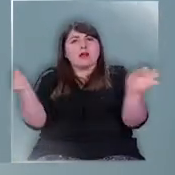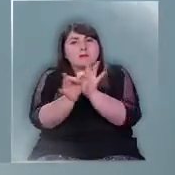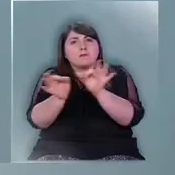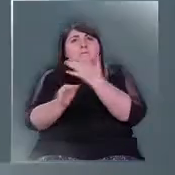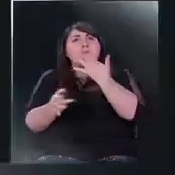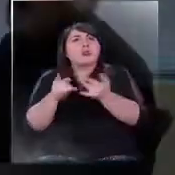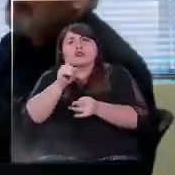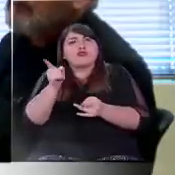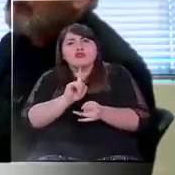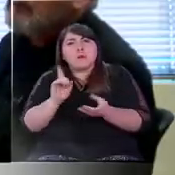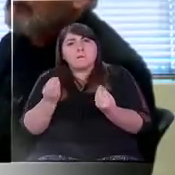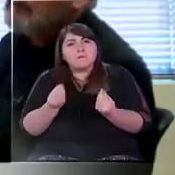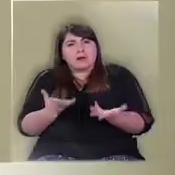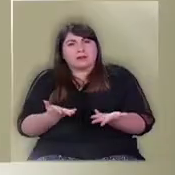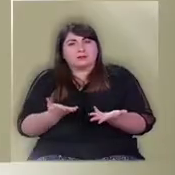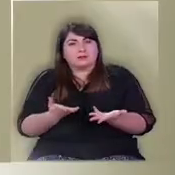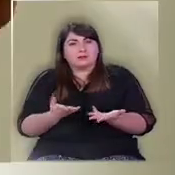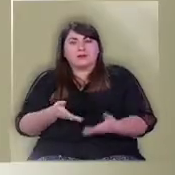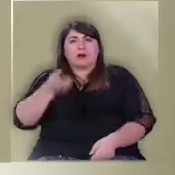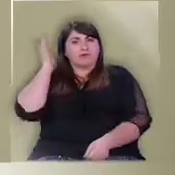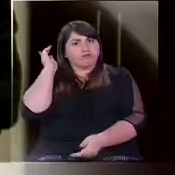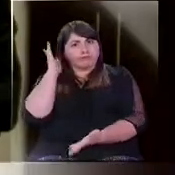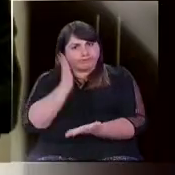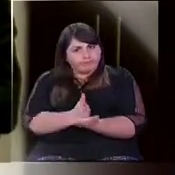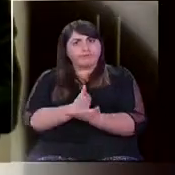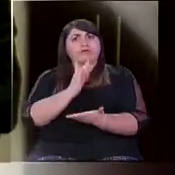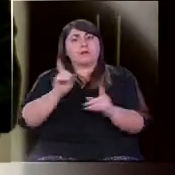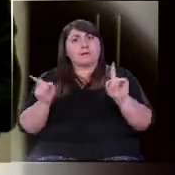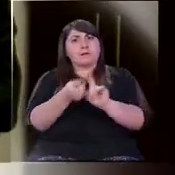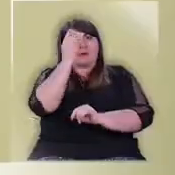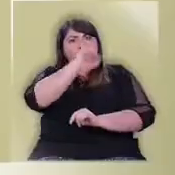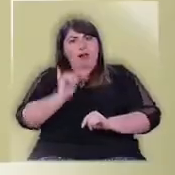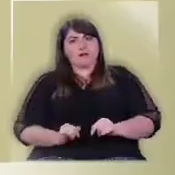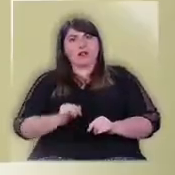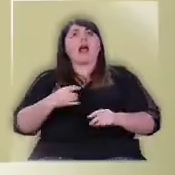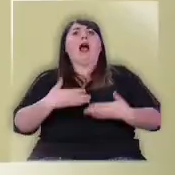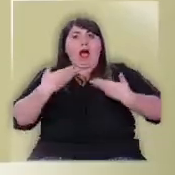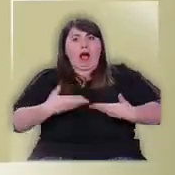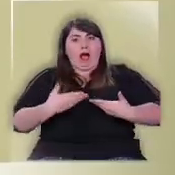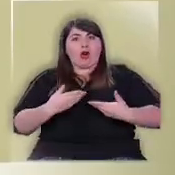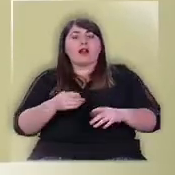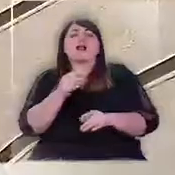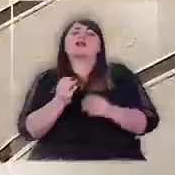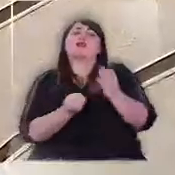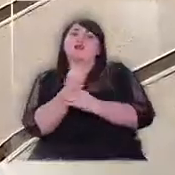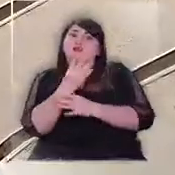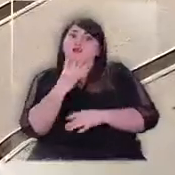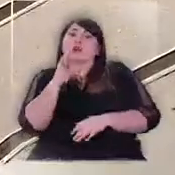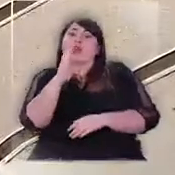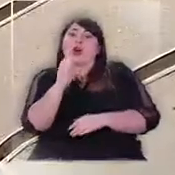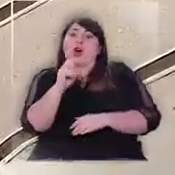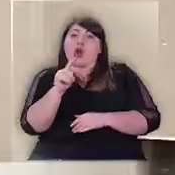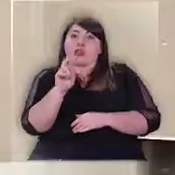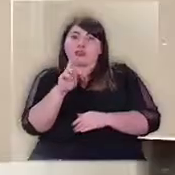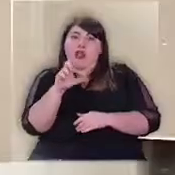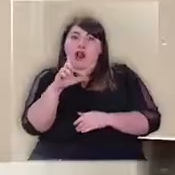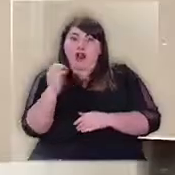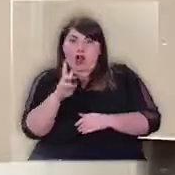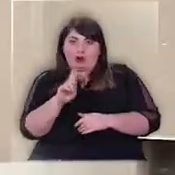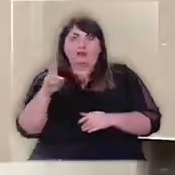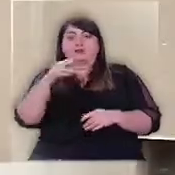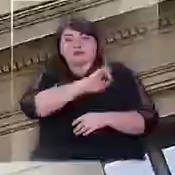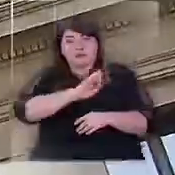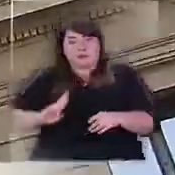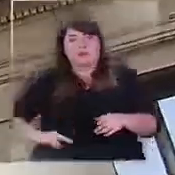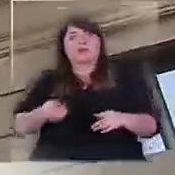ocurrió. Enfático, por primera vez el actual Contralor de la República sale al paso de lo que ocurrió dentro de la